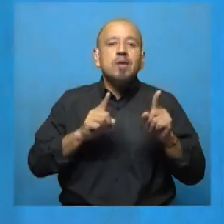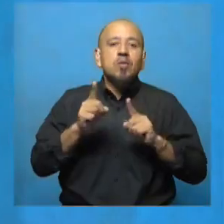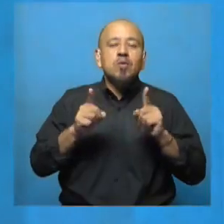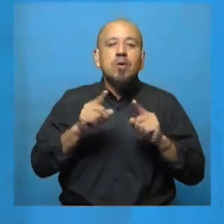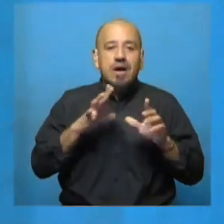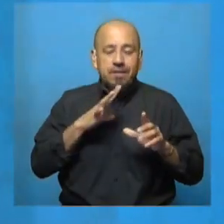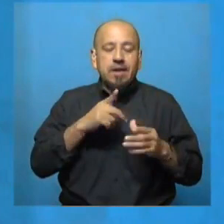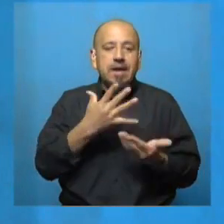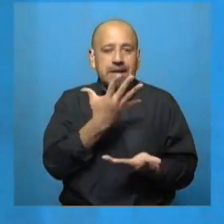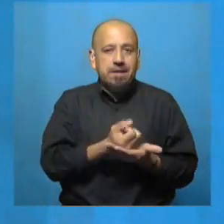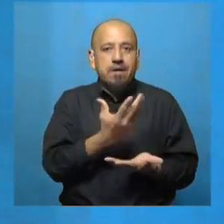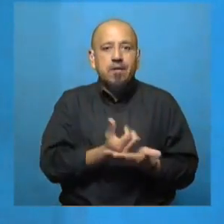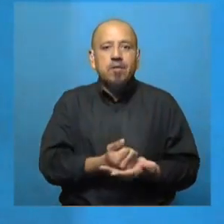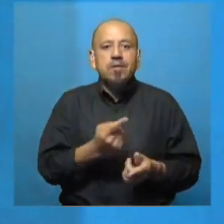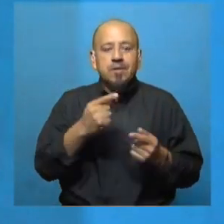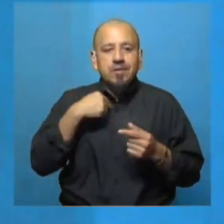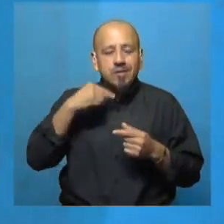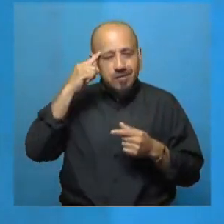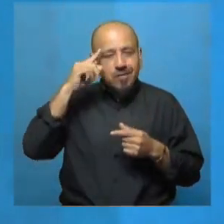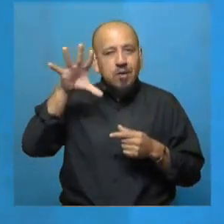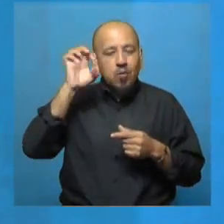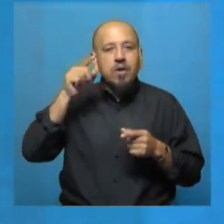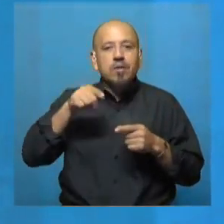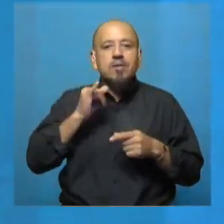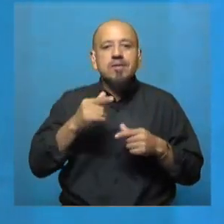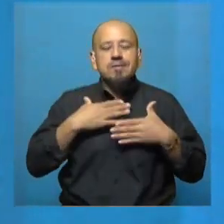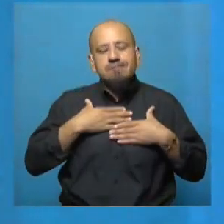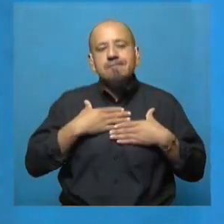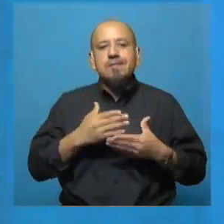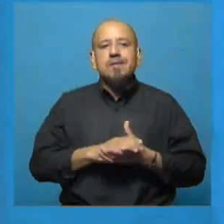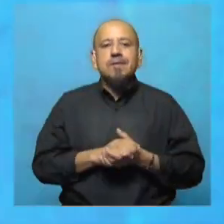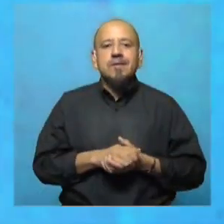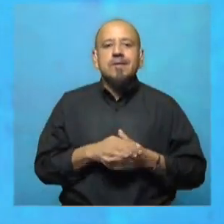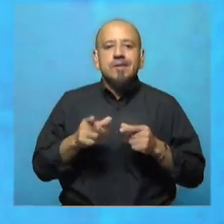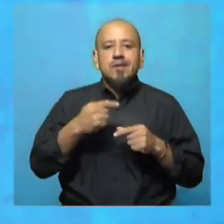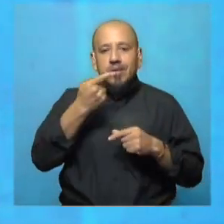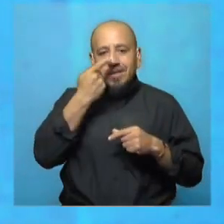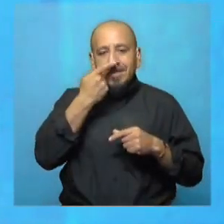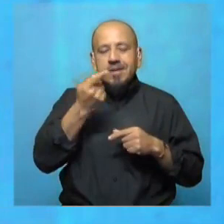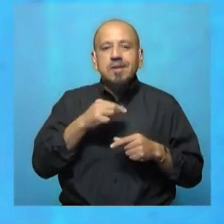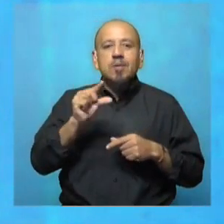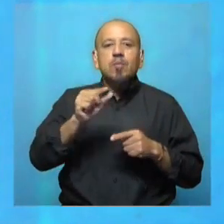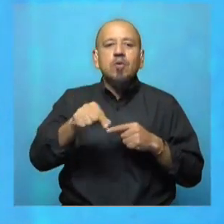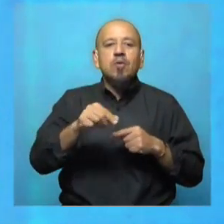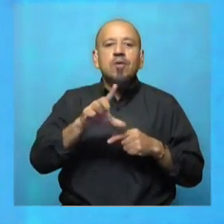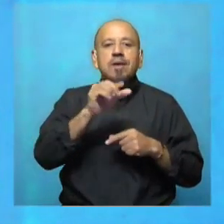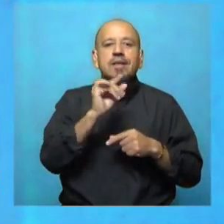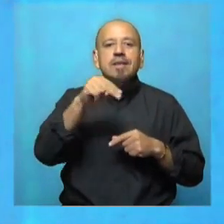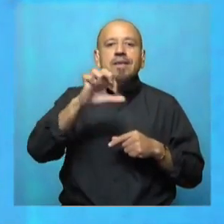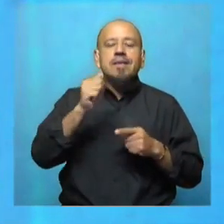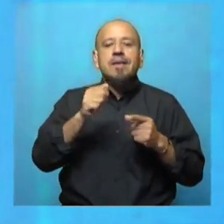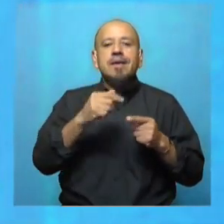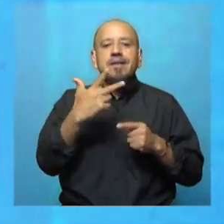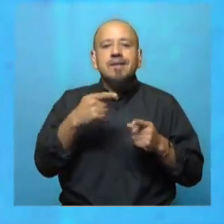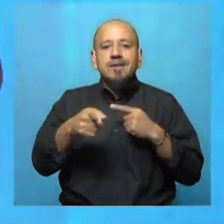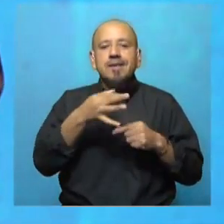grabado este así que lo recuerdo con mucho cariño muy interesante hace poco en línea 3 lo tuvimos el Flaco es